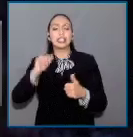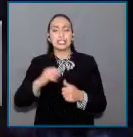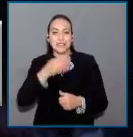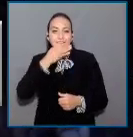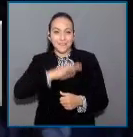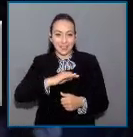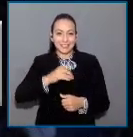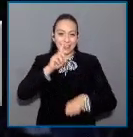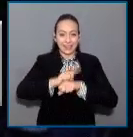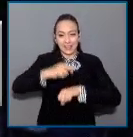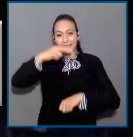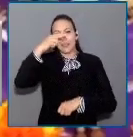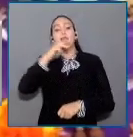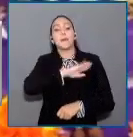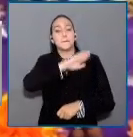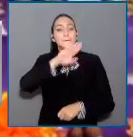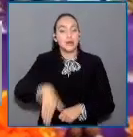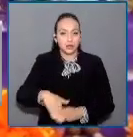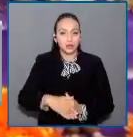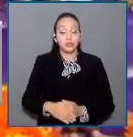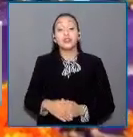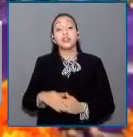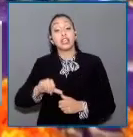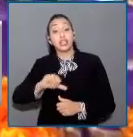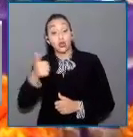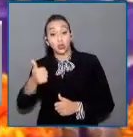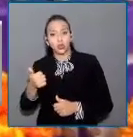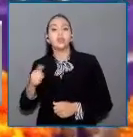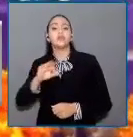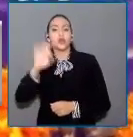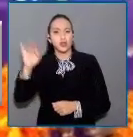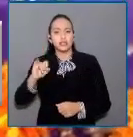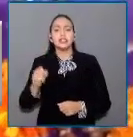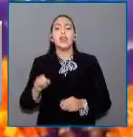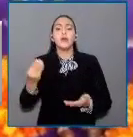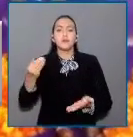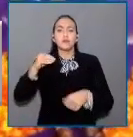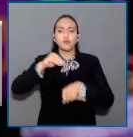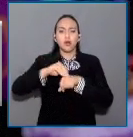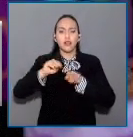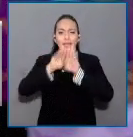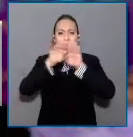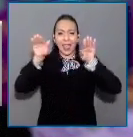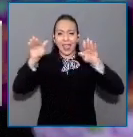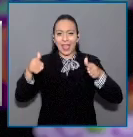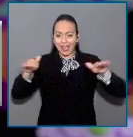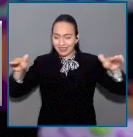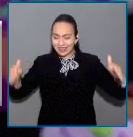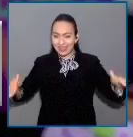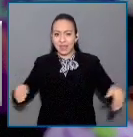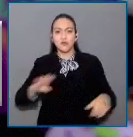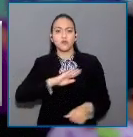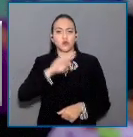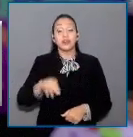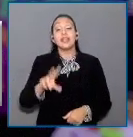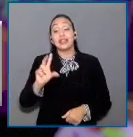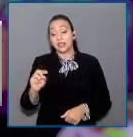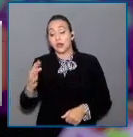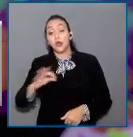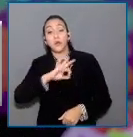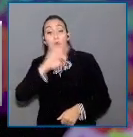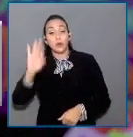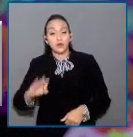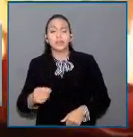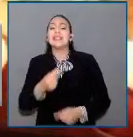de la población pone un altar de muertos, mientras que el 34% de niñas y niños pues salen a pedir dulces